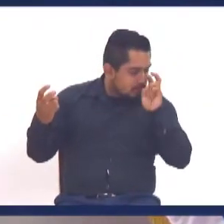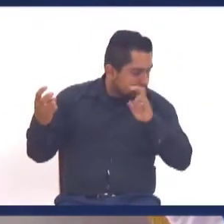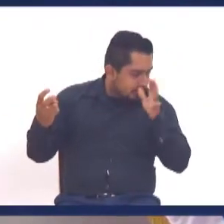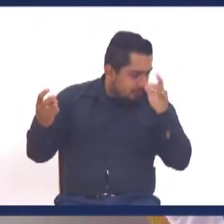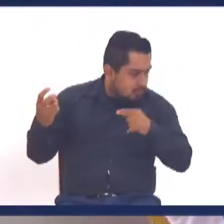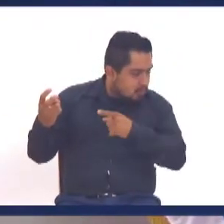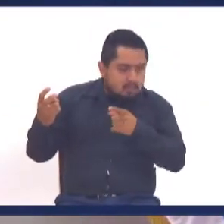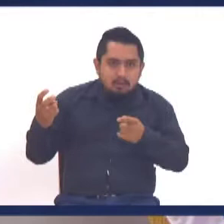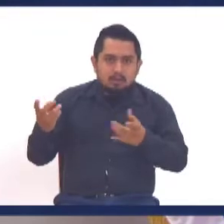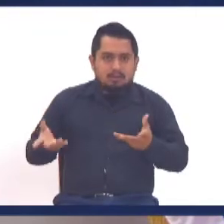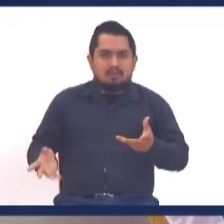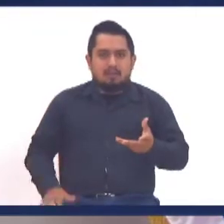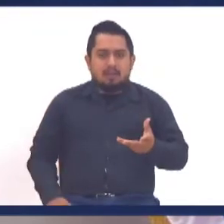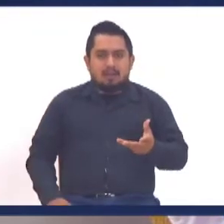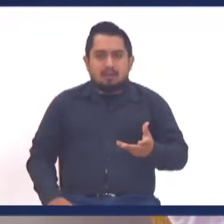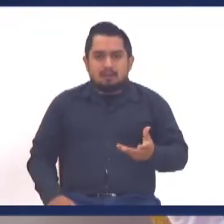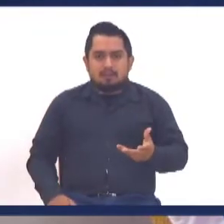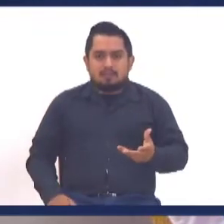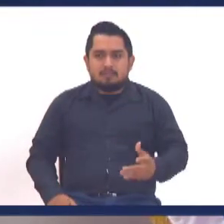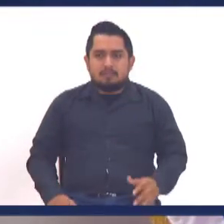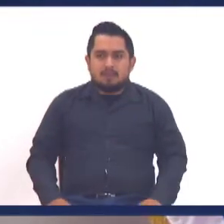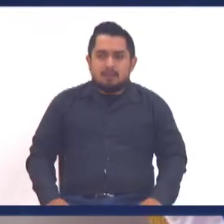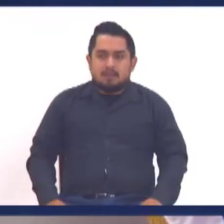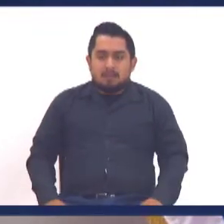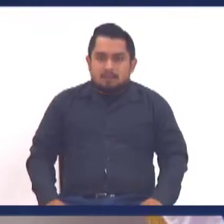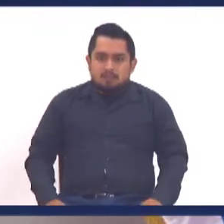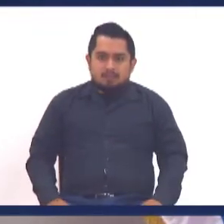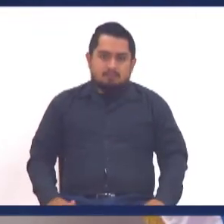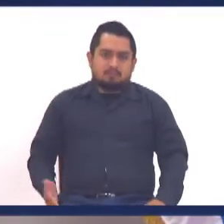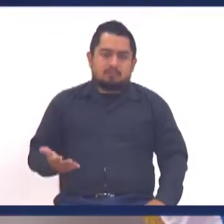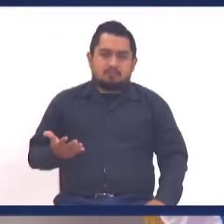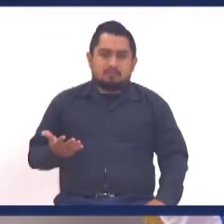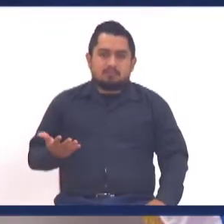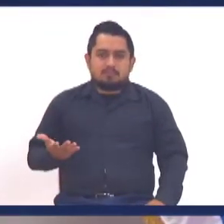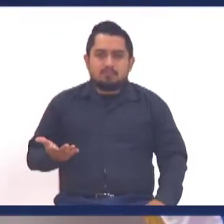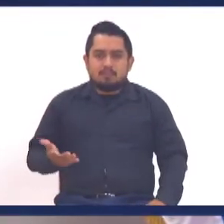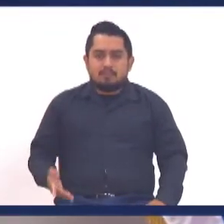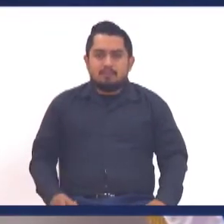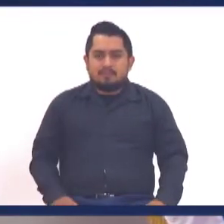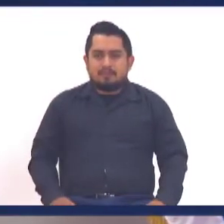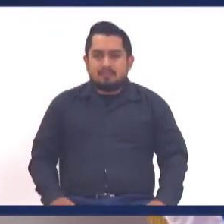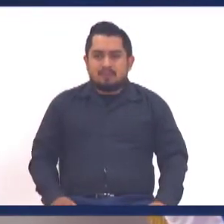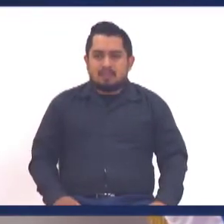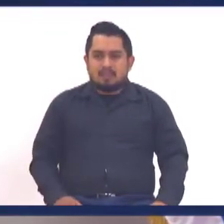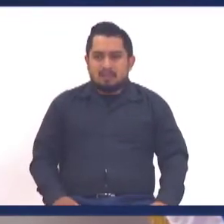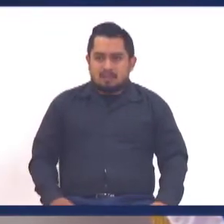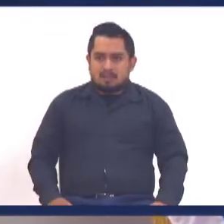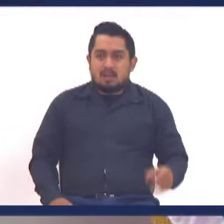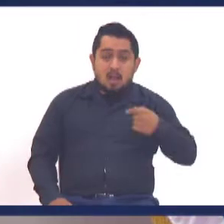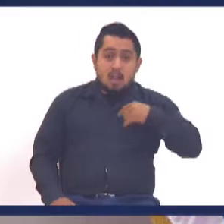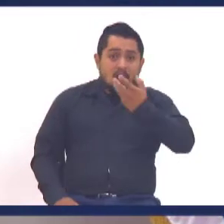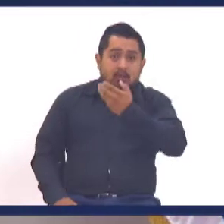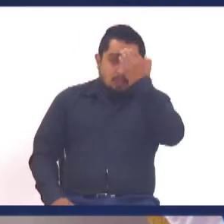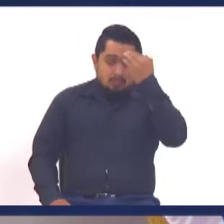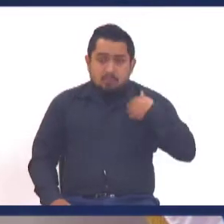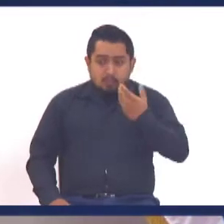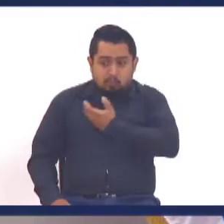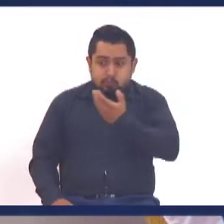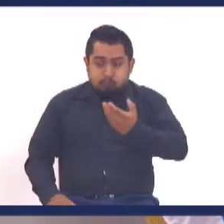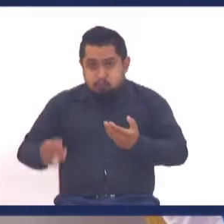hasta los amigos viéndonos en la casa pues eso no había sucedido los que vivimos con suegro suegra